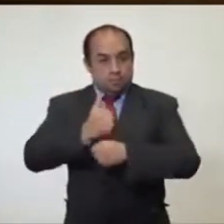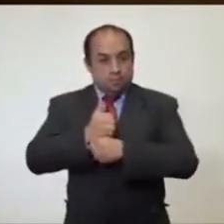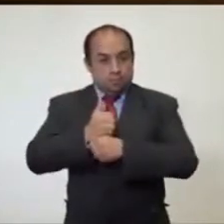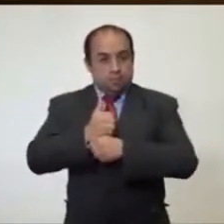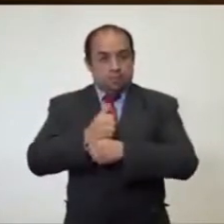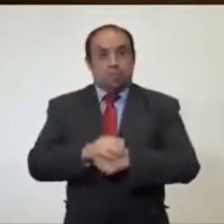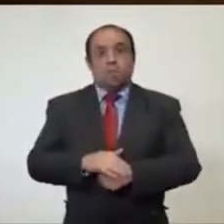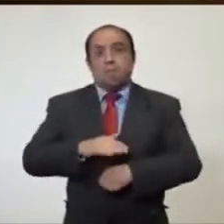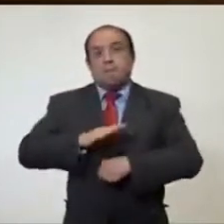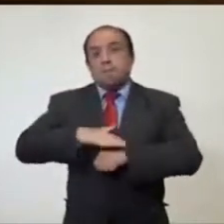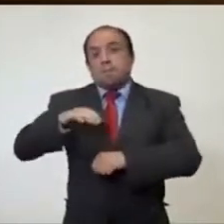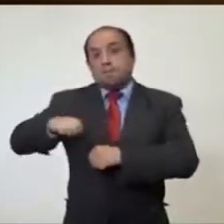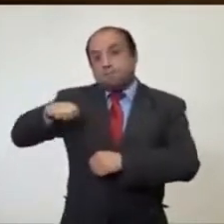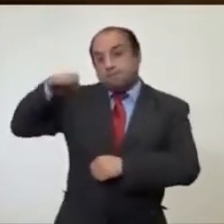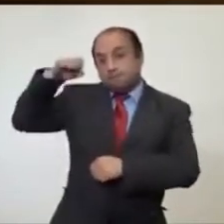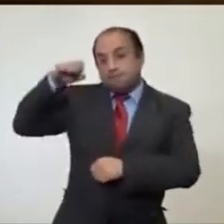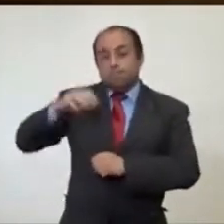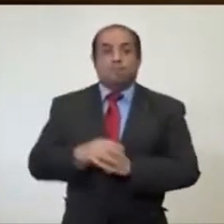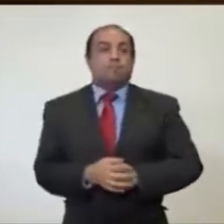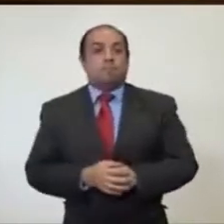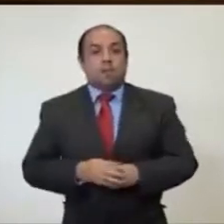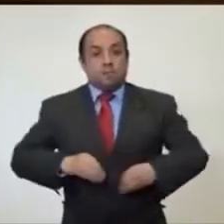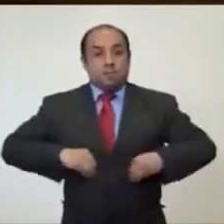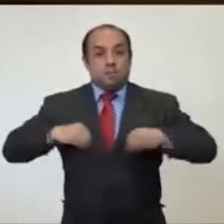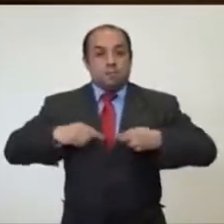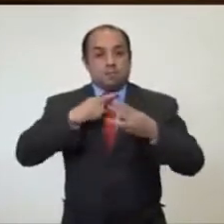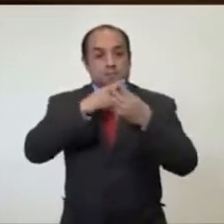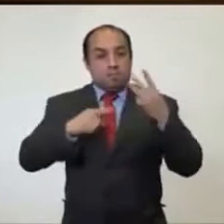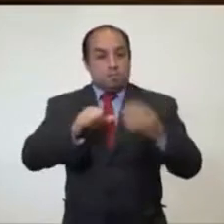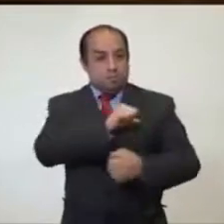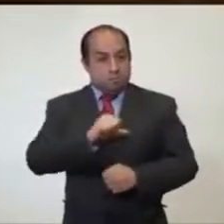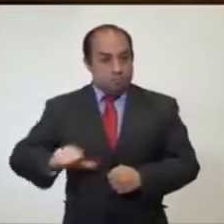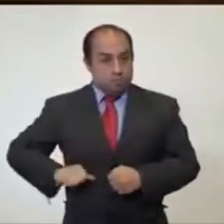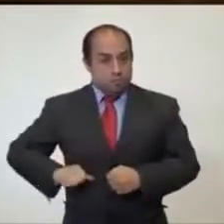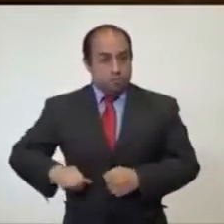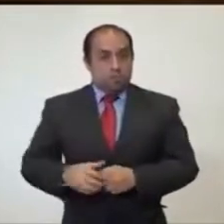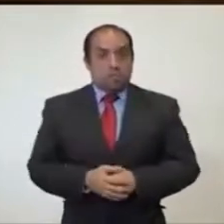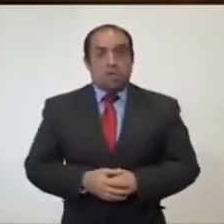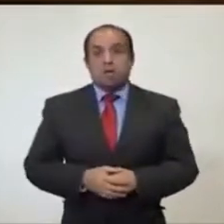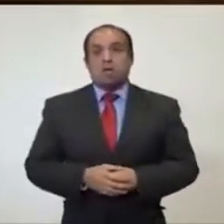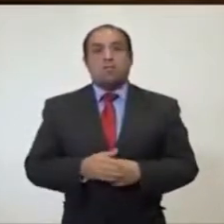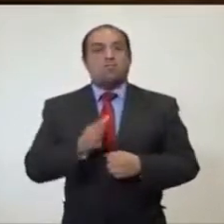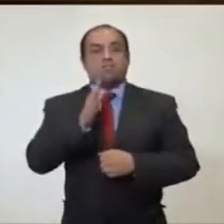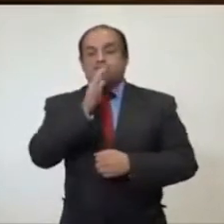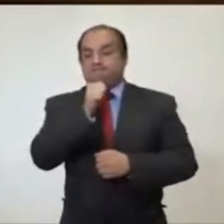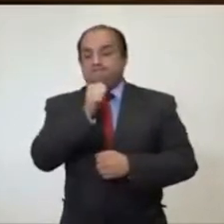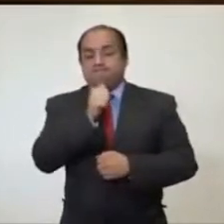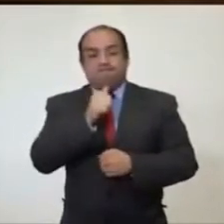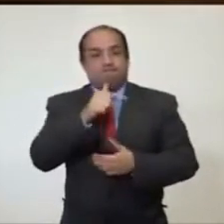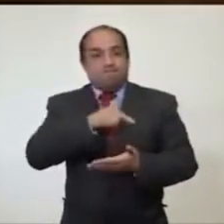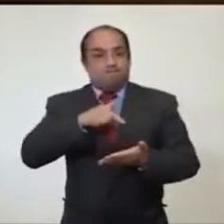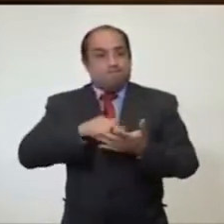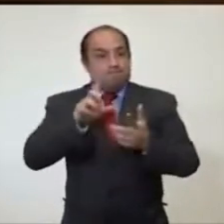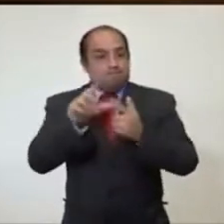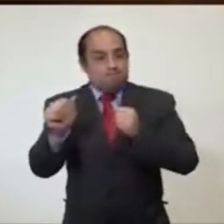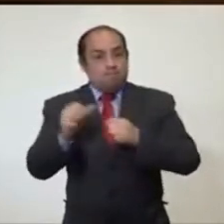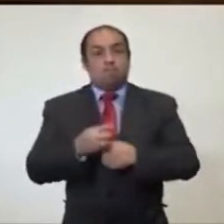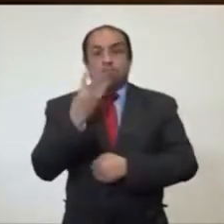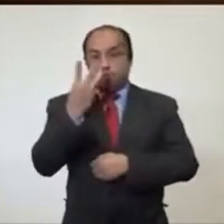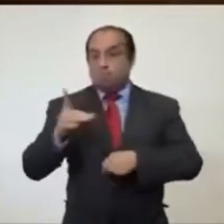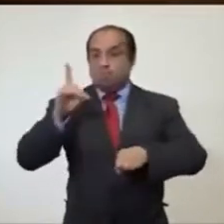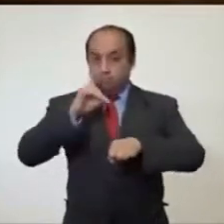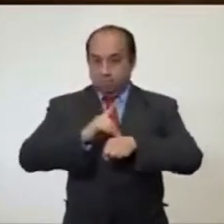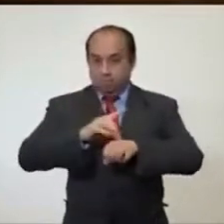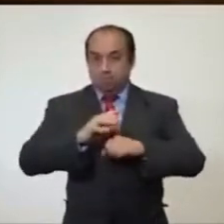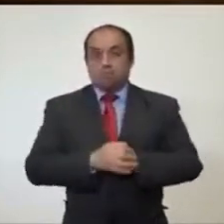60 años y más que reciben en estas tres alcaldías y que no hayan podido acudir en